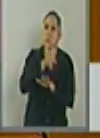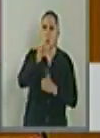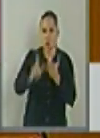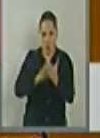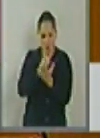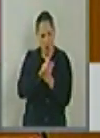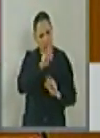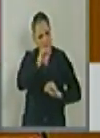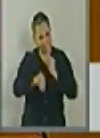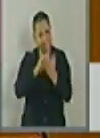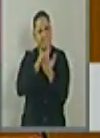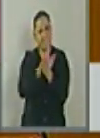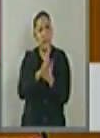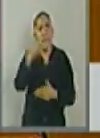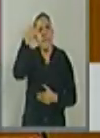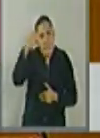mejorar